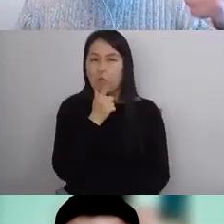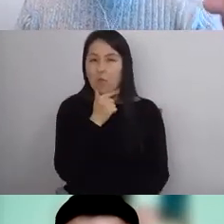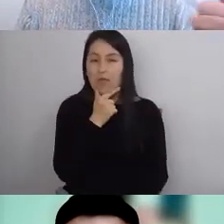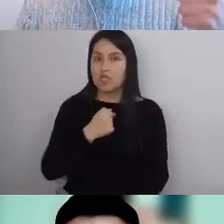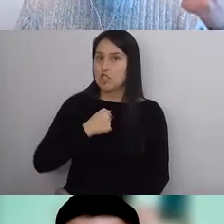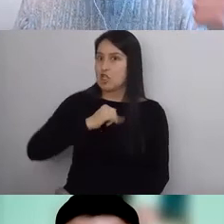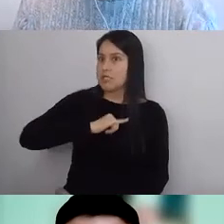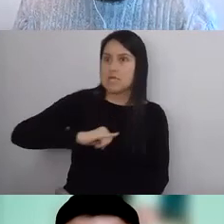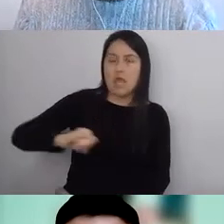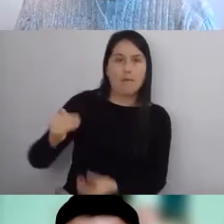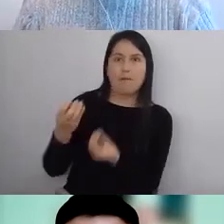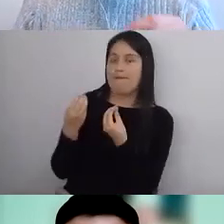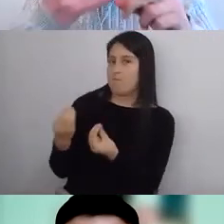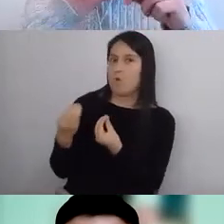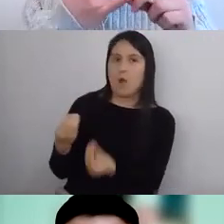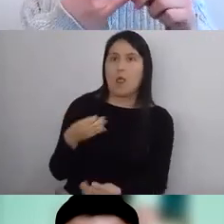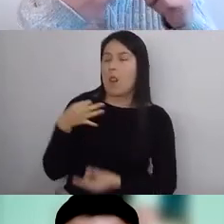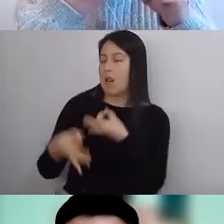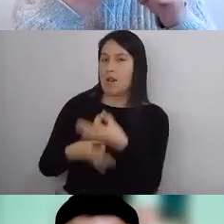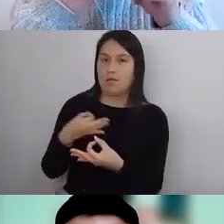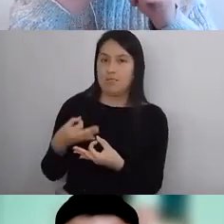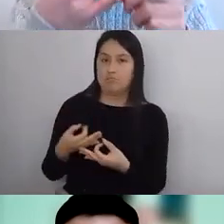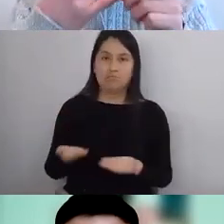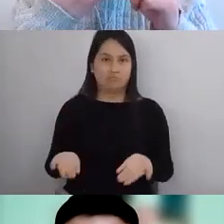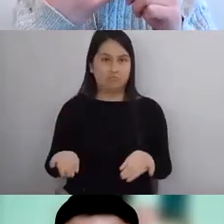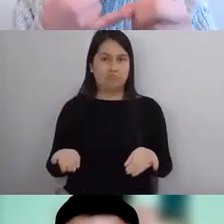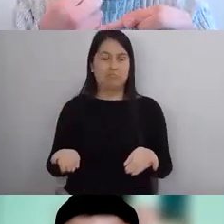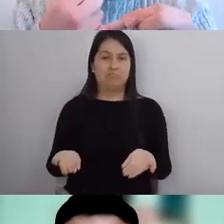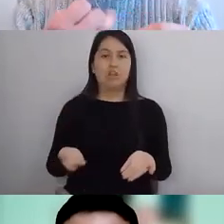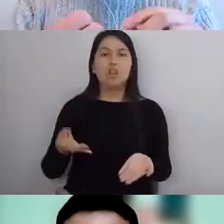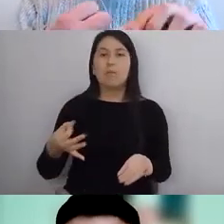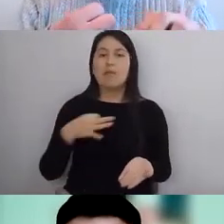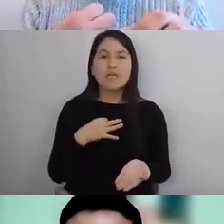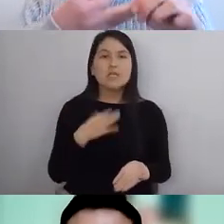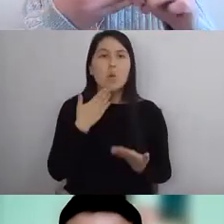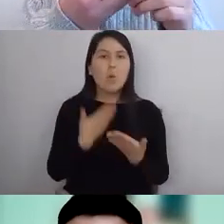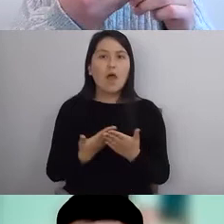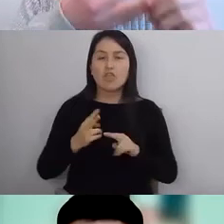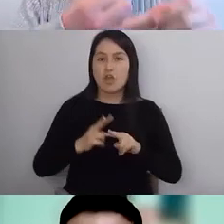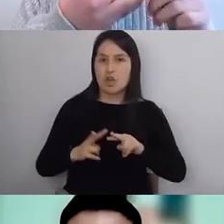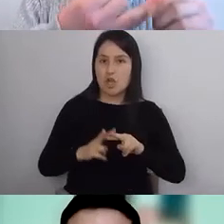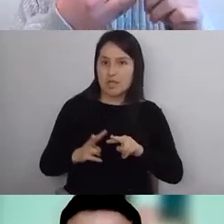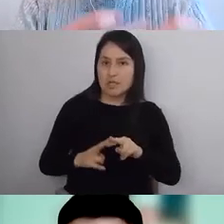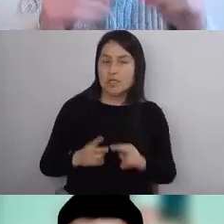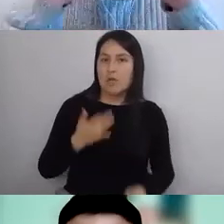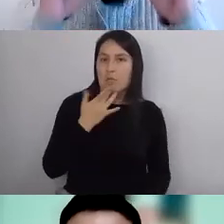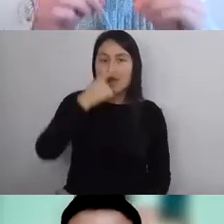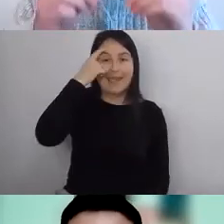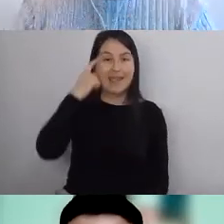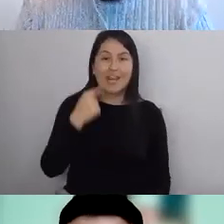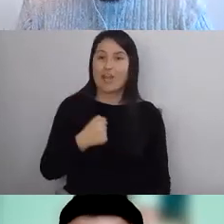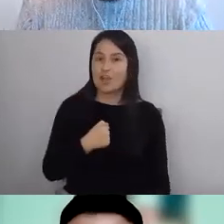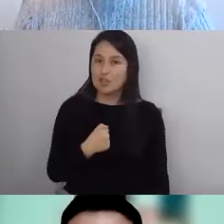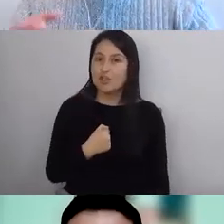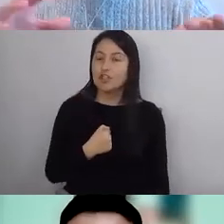soy bueno hablando en público, no me dice algo concreto cuando lo hice, no me dice por qué creo yo en concreto que